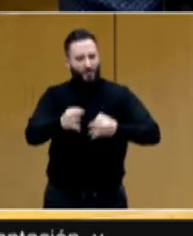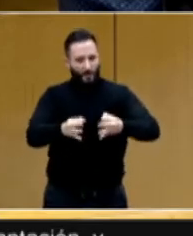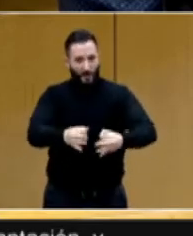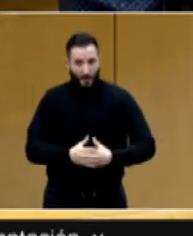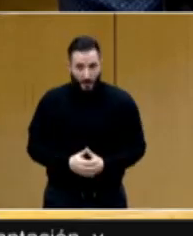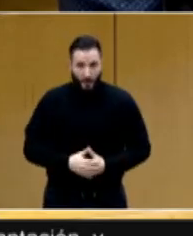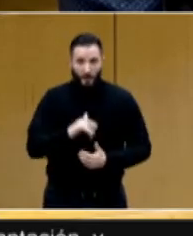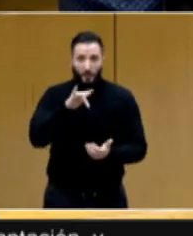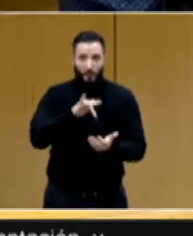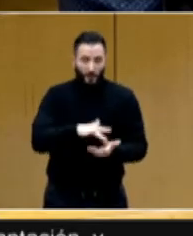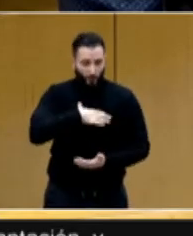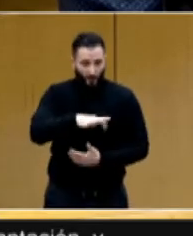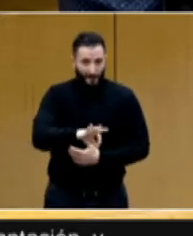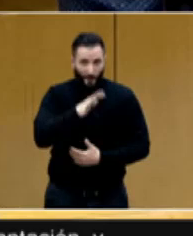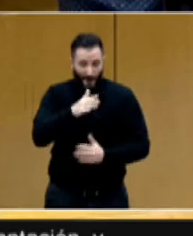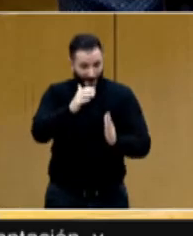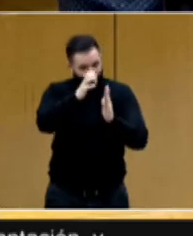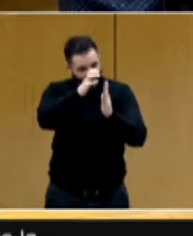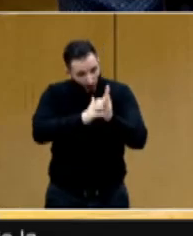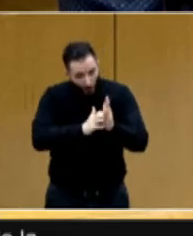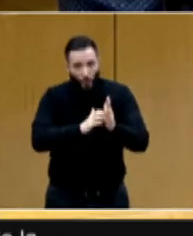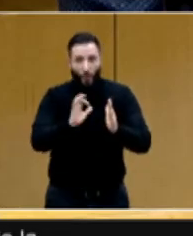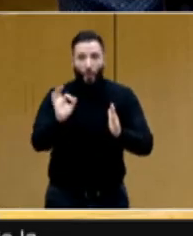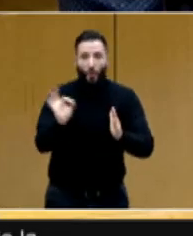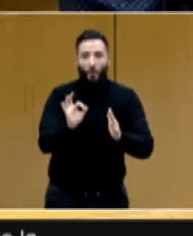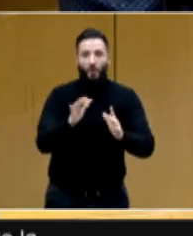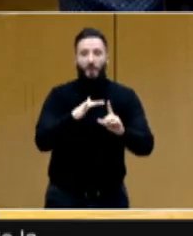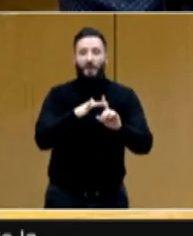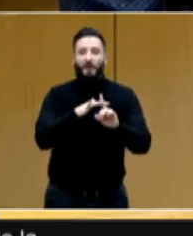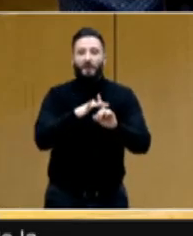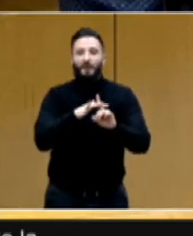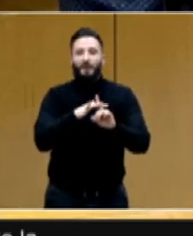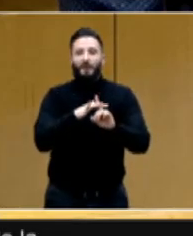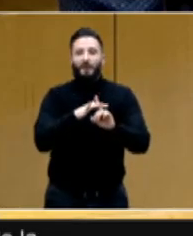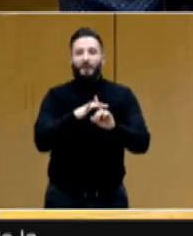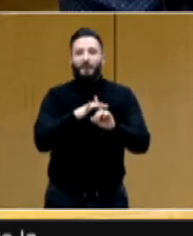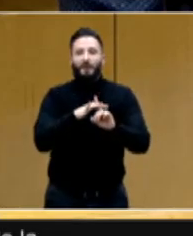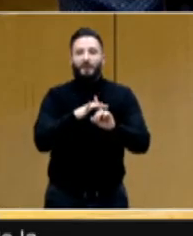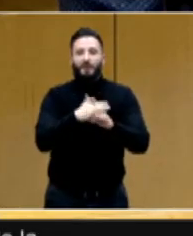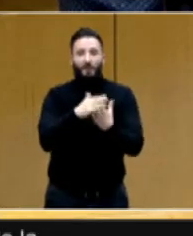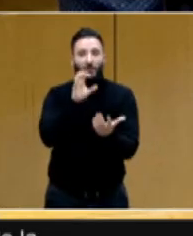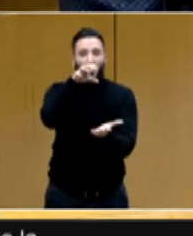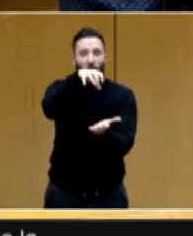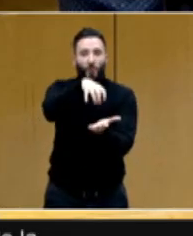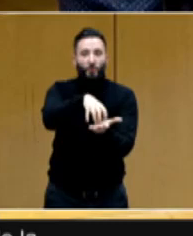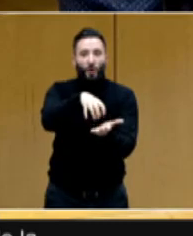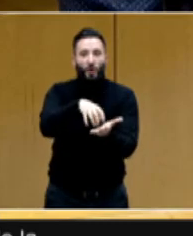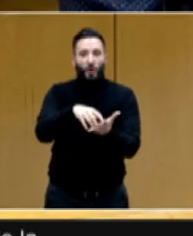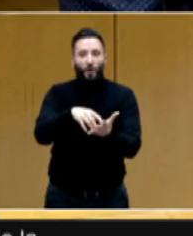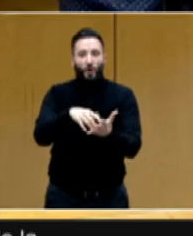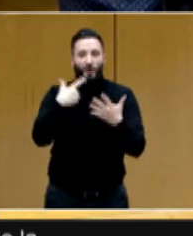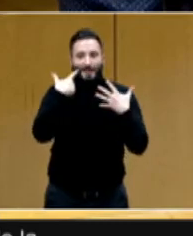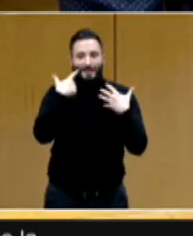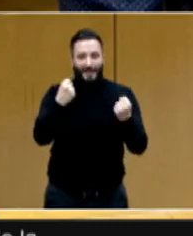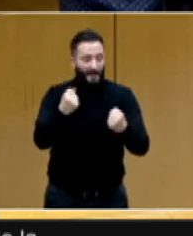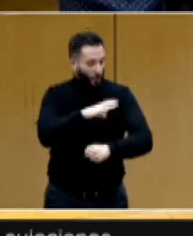o reducción de las contenciones y sujeciones en el ámbito de los centros sociosanitarios junto a lo que son